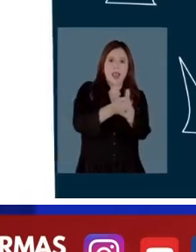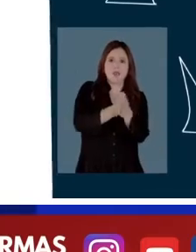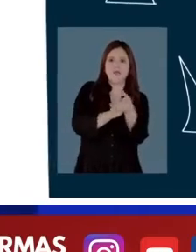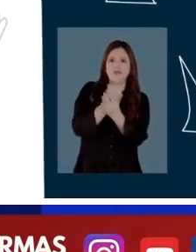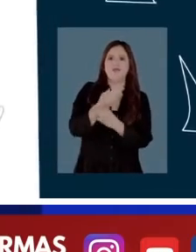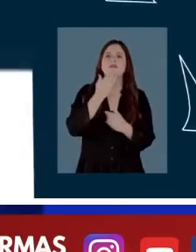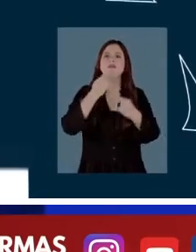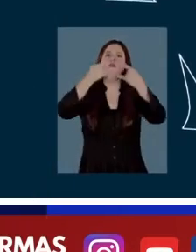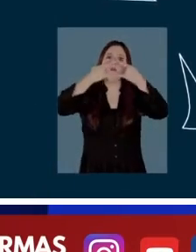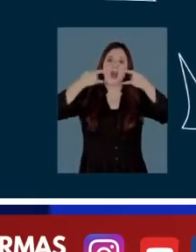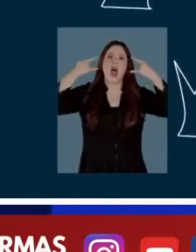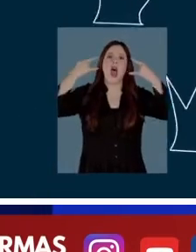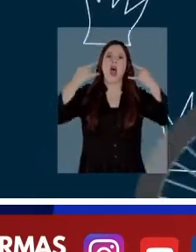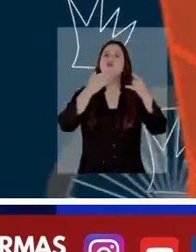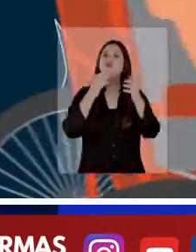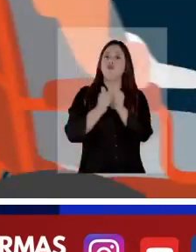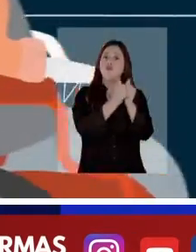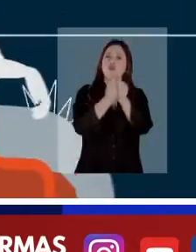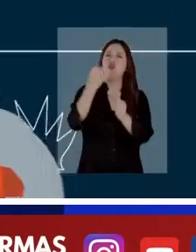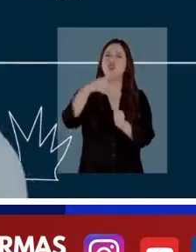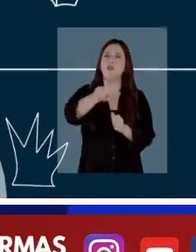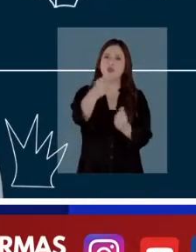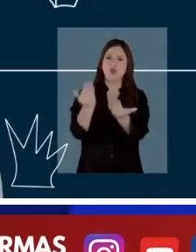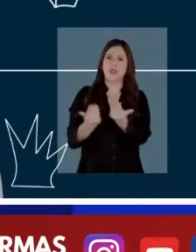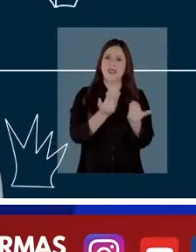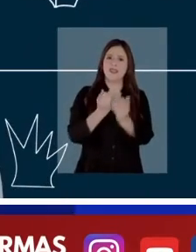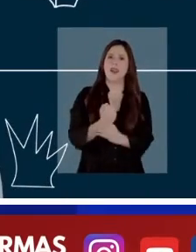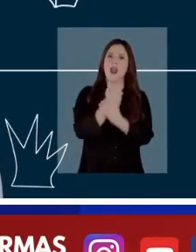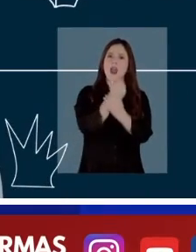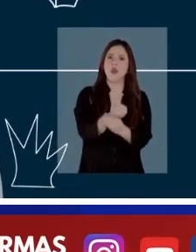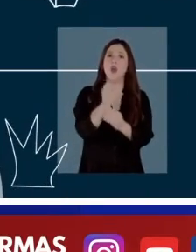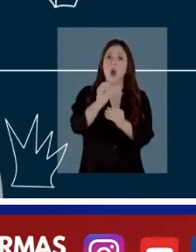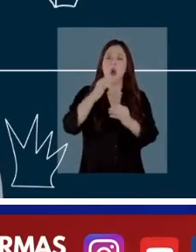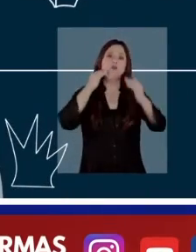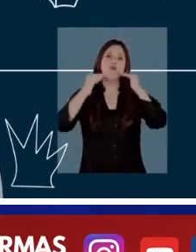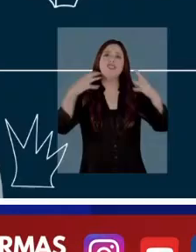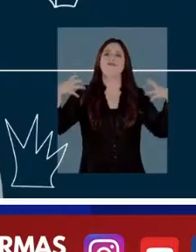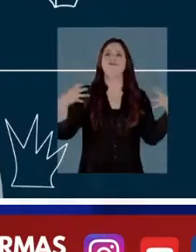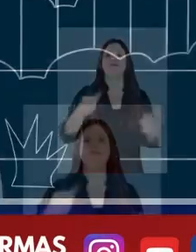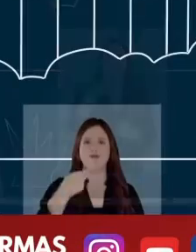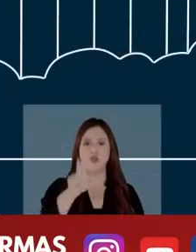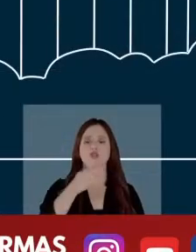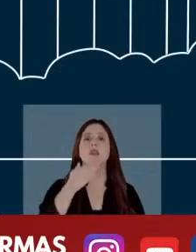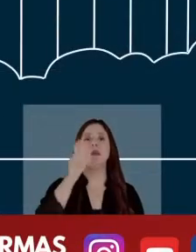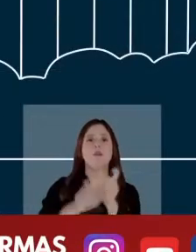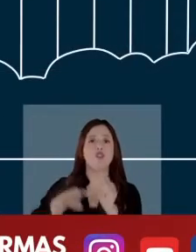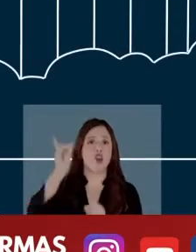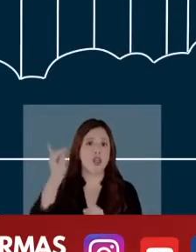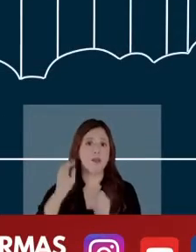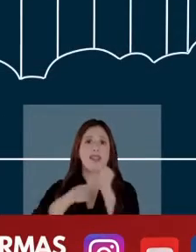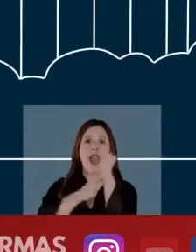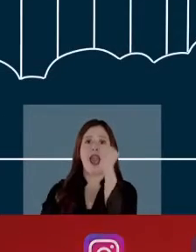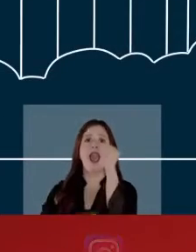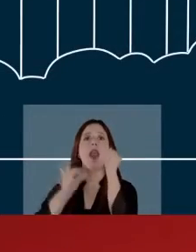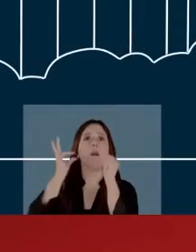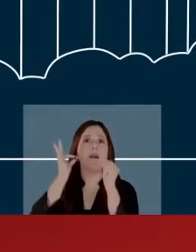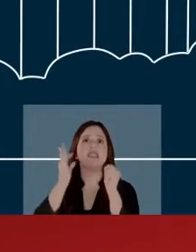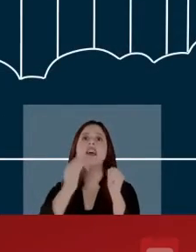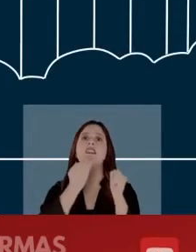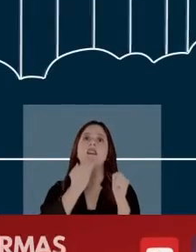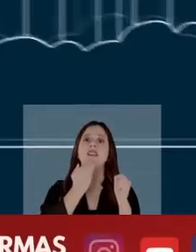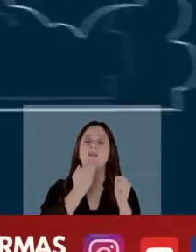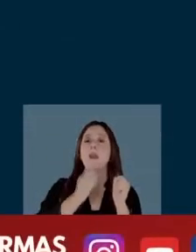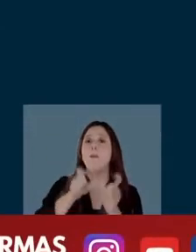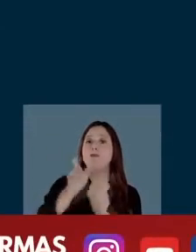persona tiene la duda. Como vamos a pasar por primera vez de un día a otro con las votaciones, muchos se preguntarán,